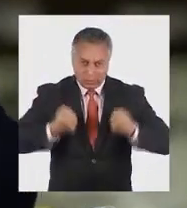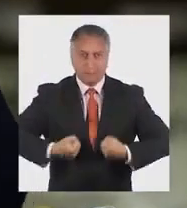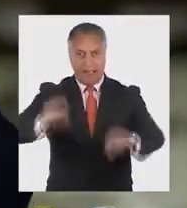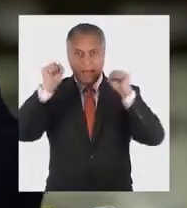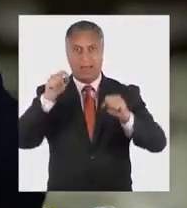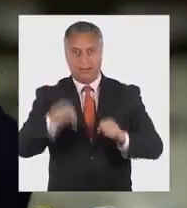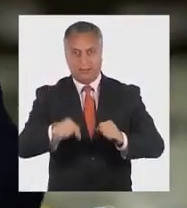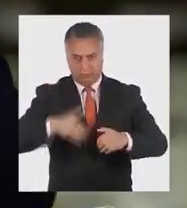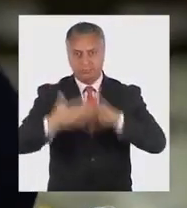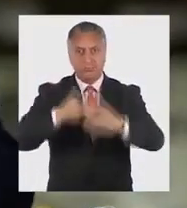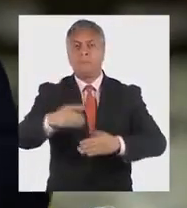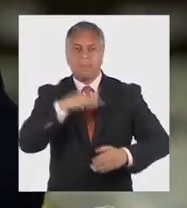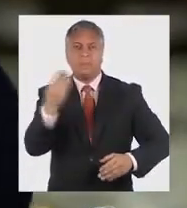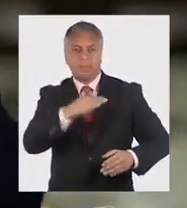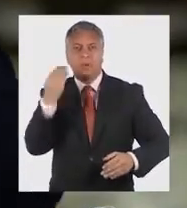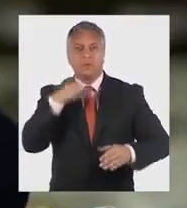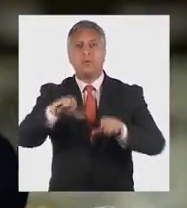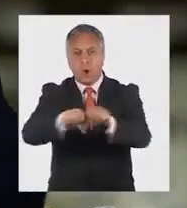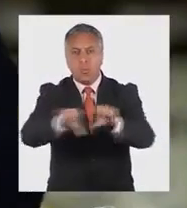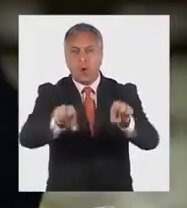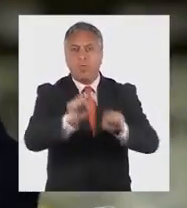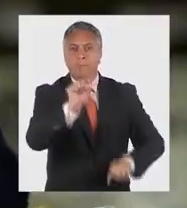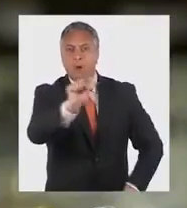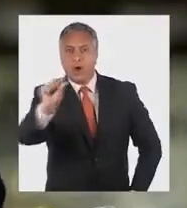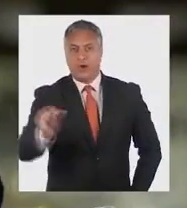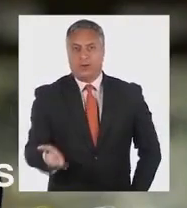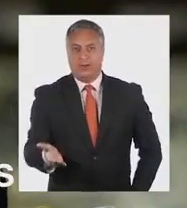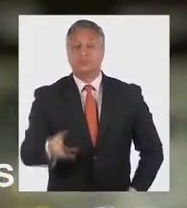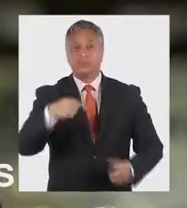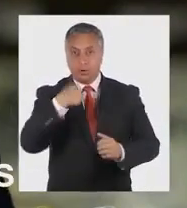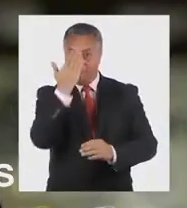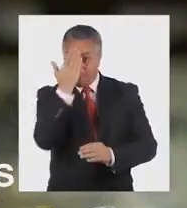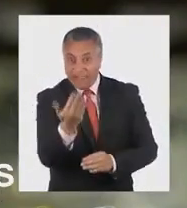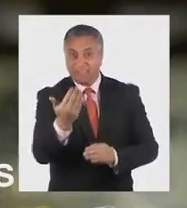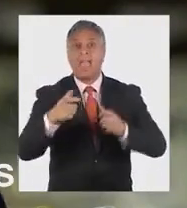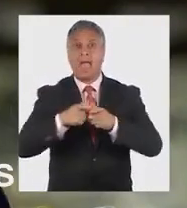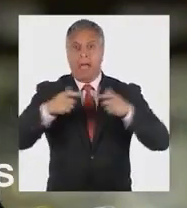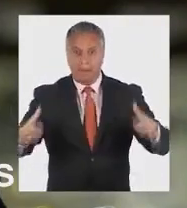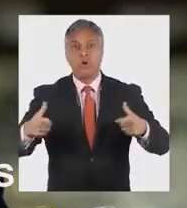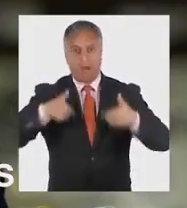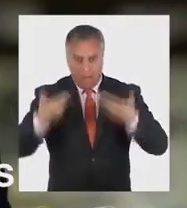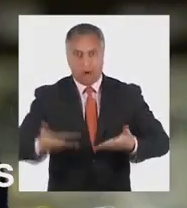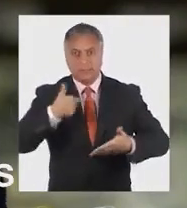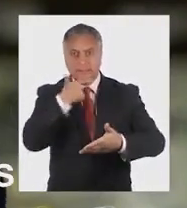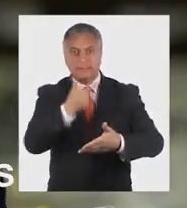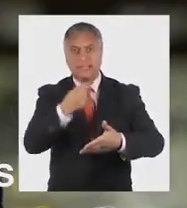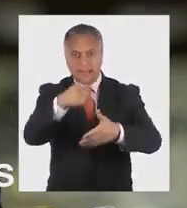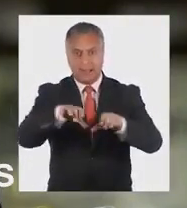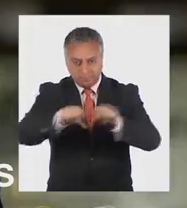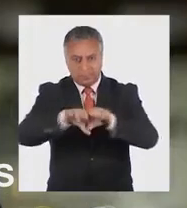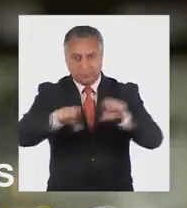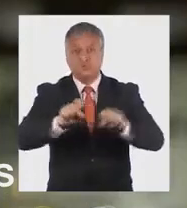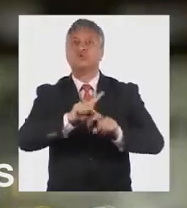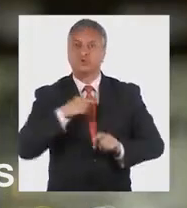el partido que tantas veces perdimos en una cancha rayada por unos pocos. Somos el Frente Amplio y esta vez rayaremos la cancha con